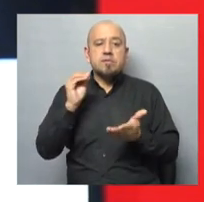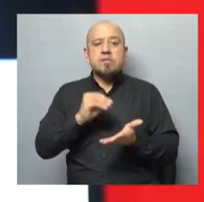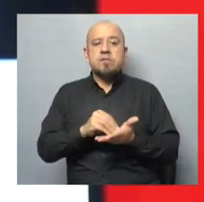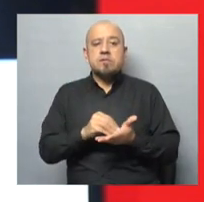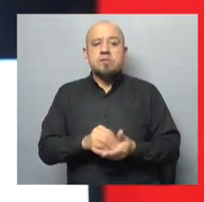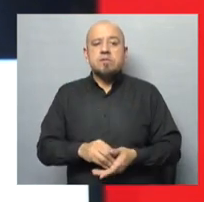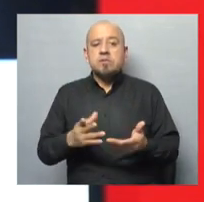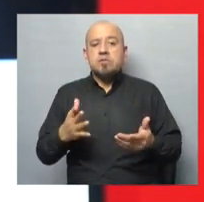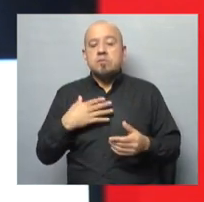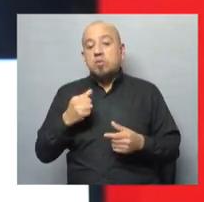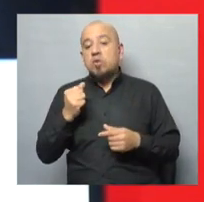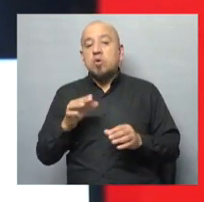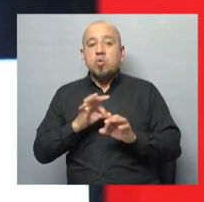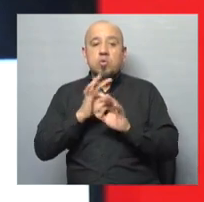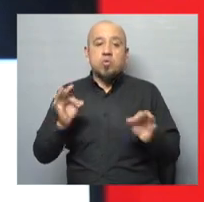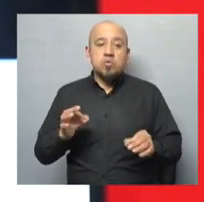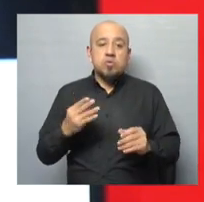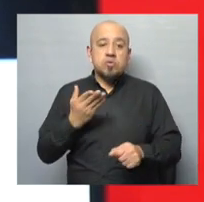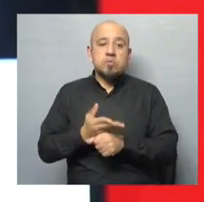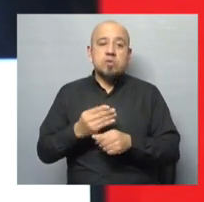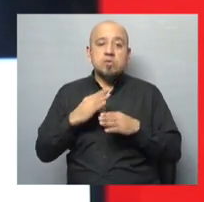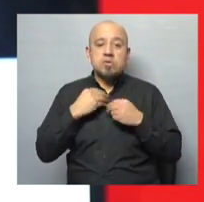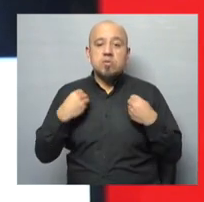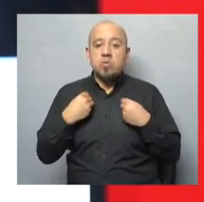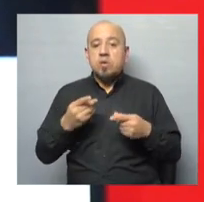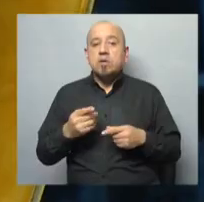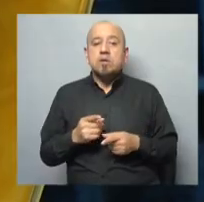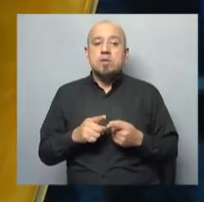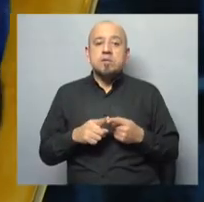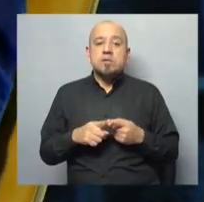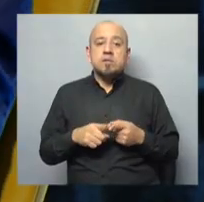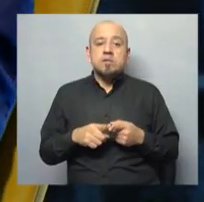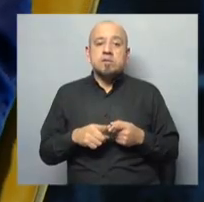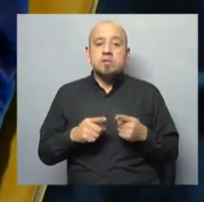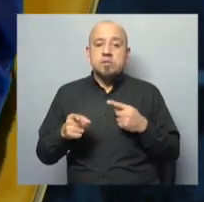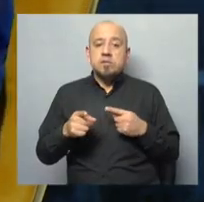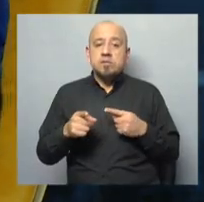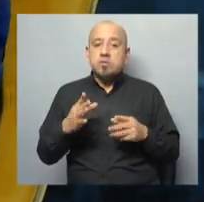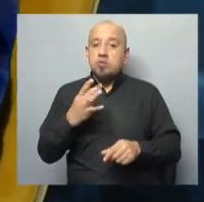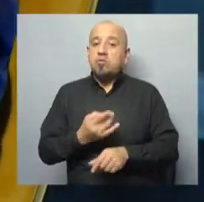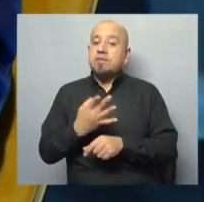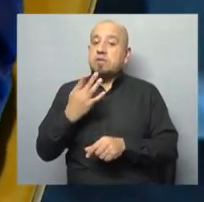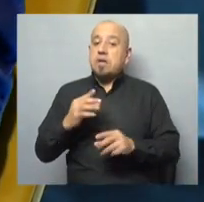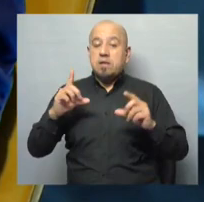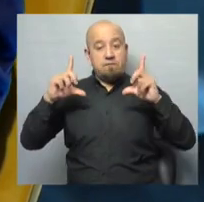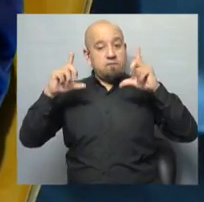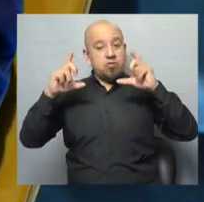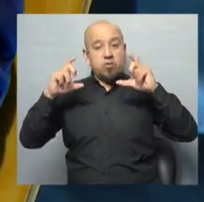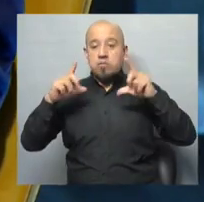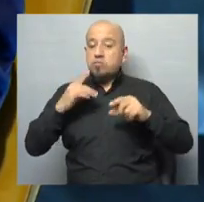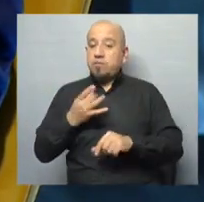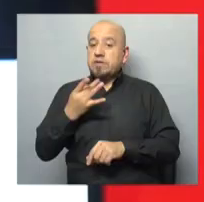patriota lo habrán pedido sí bueno lo que debía ser una foto oficial y por ser oficial tenía que tener eso